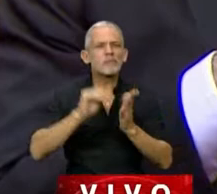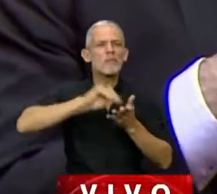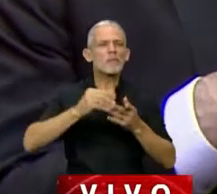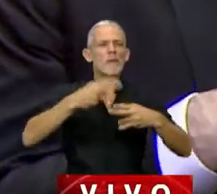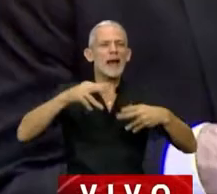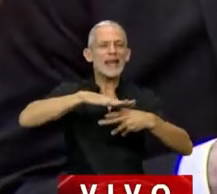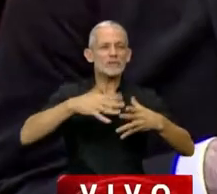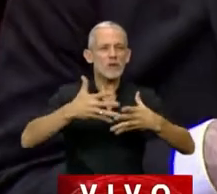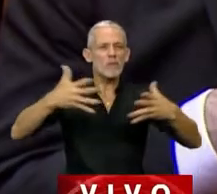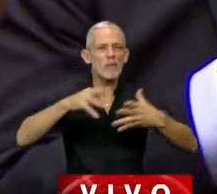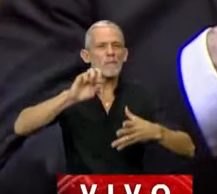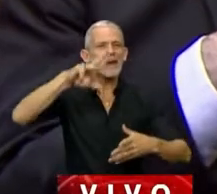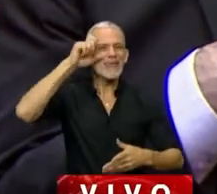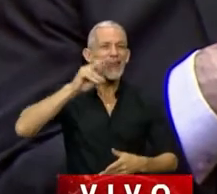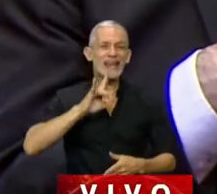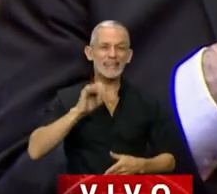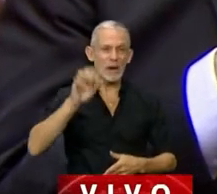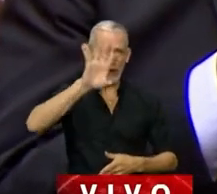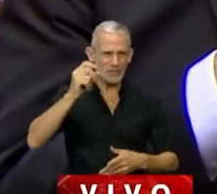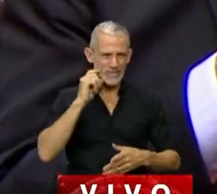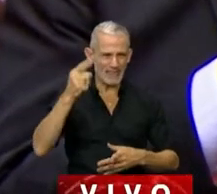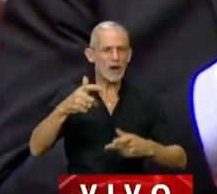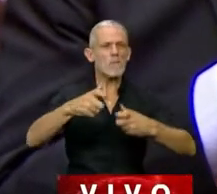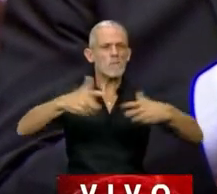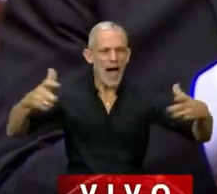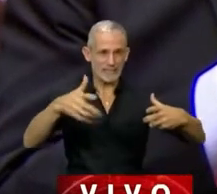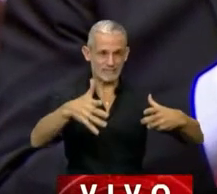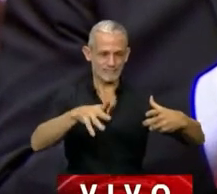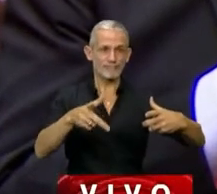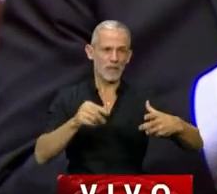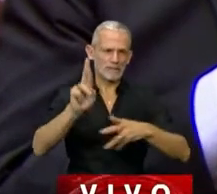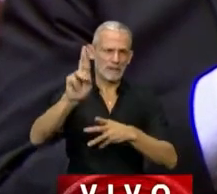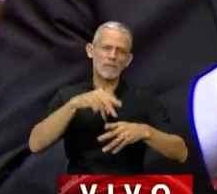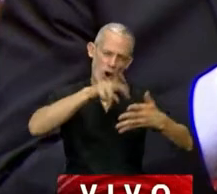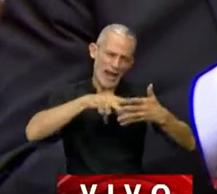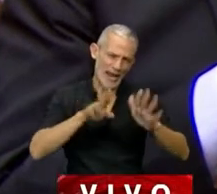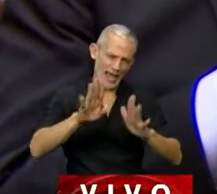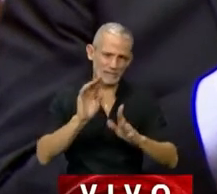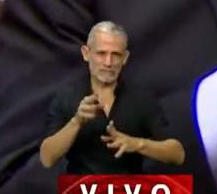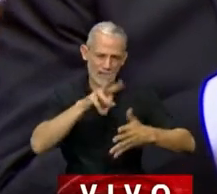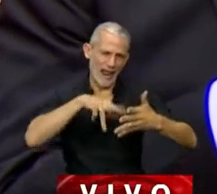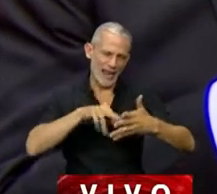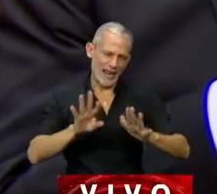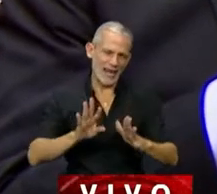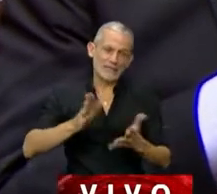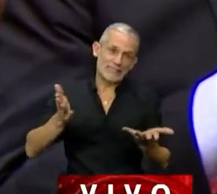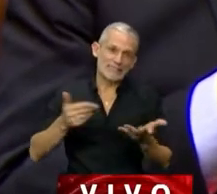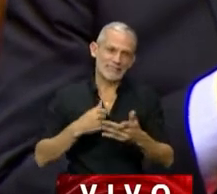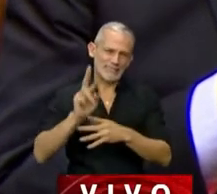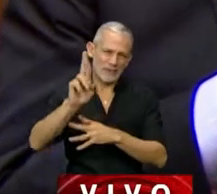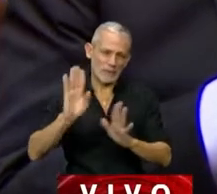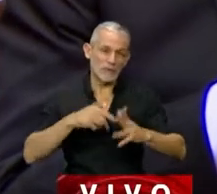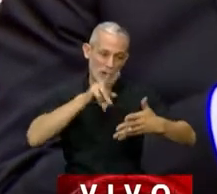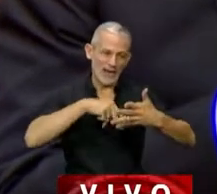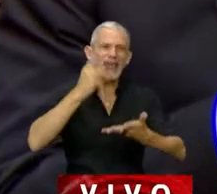Parque Nacional Predelta en la provincia de Entre Ríos. Pido permiso para leer, perdón, presidente, no se lo planteé antes porque estamos